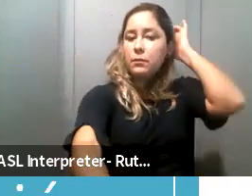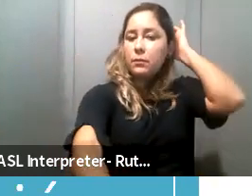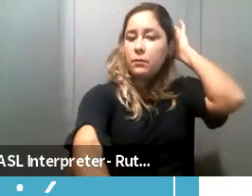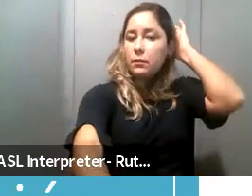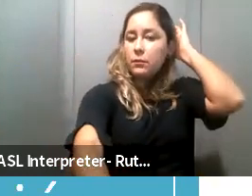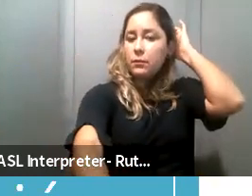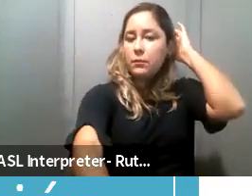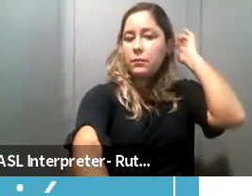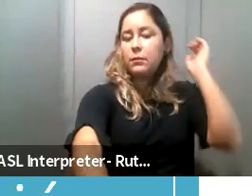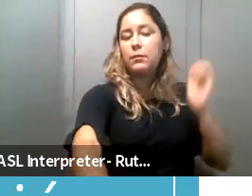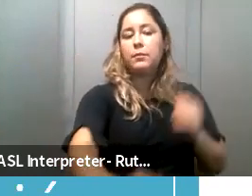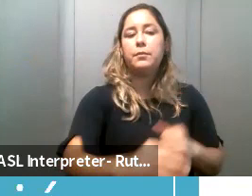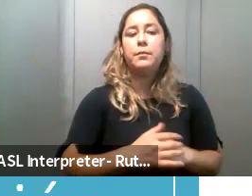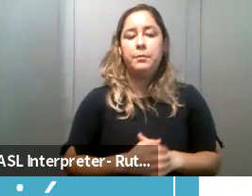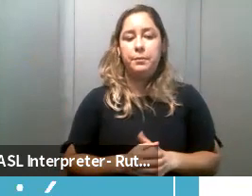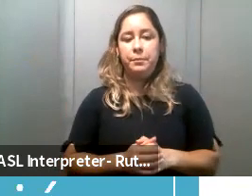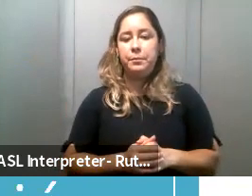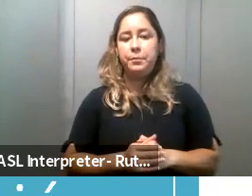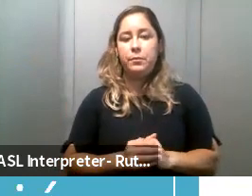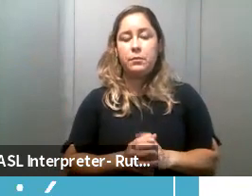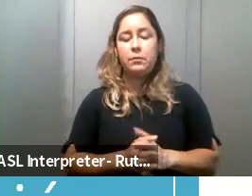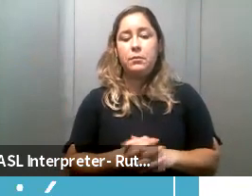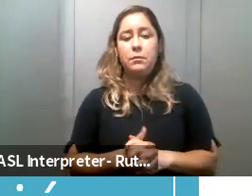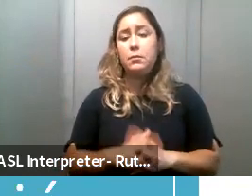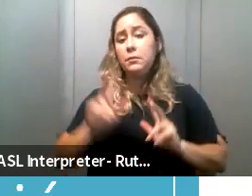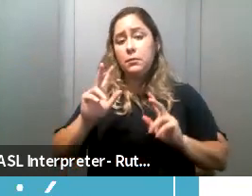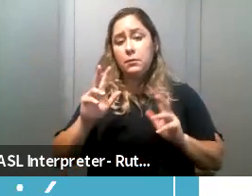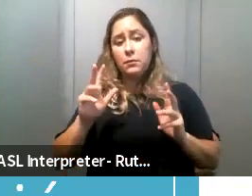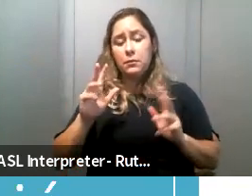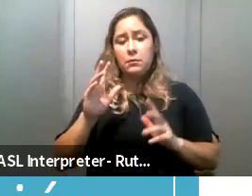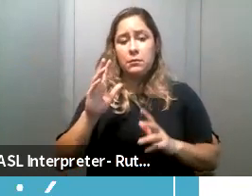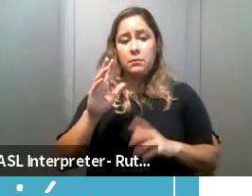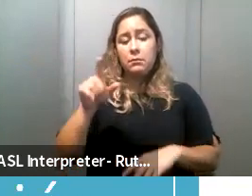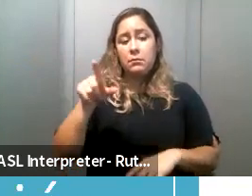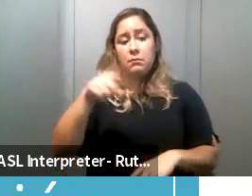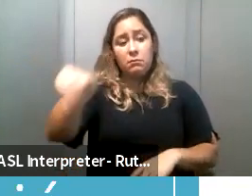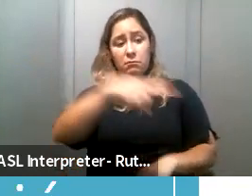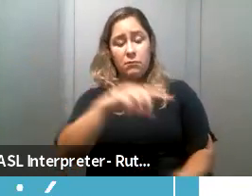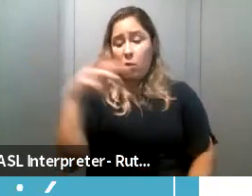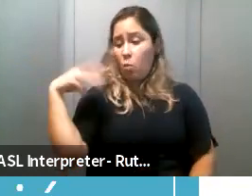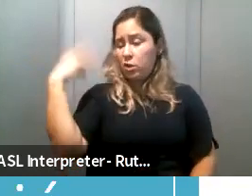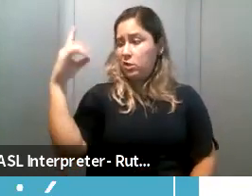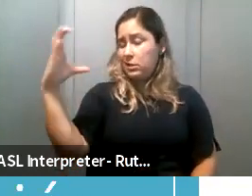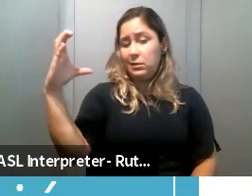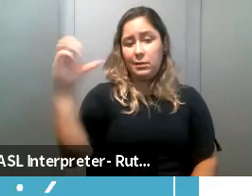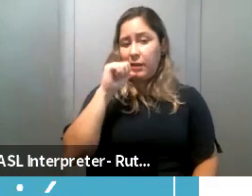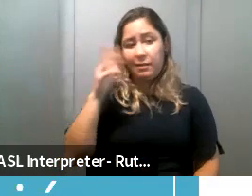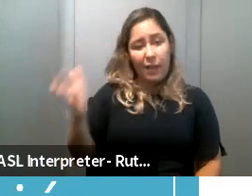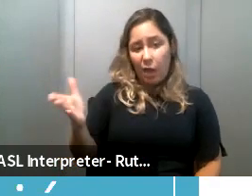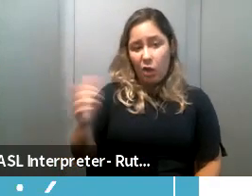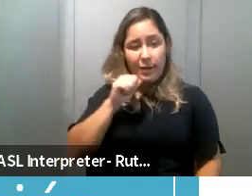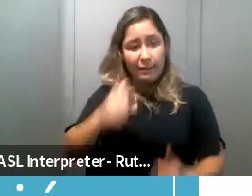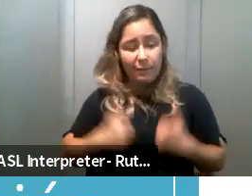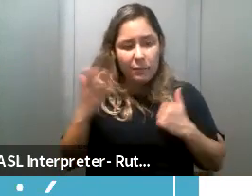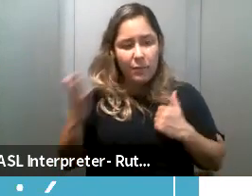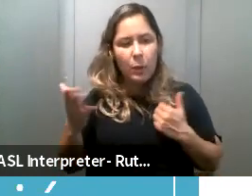Yo sé que para personas que no están en Washington, D.C., puede ser difícil entender qué está haciendo